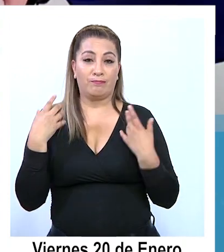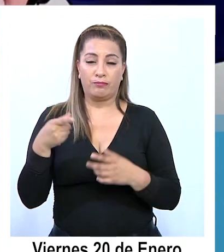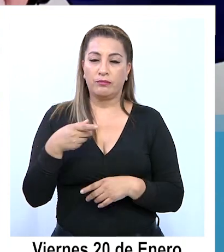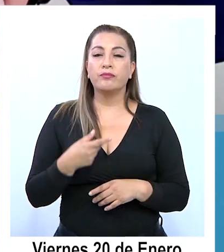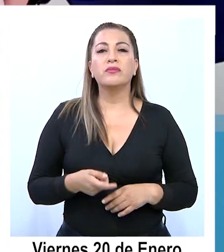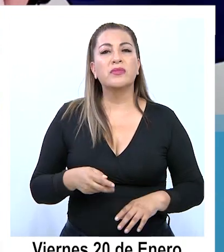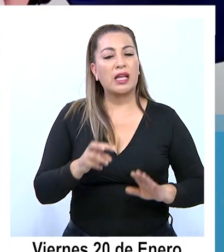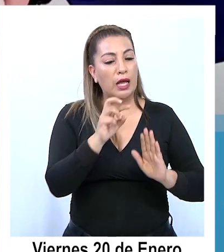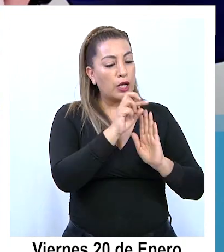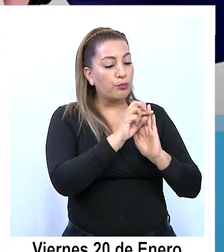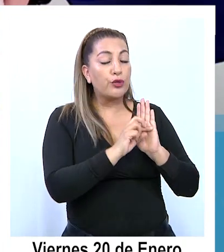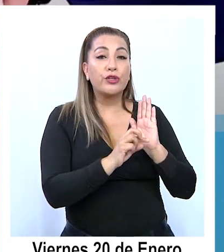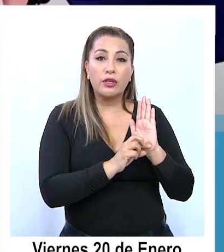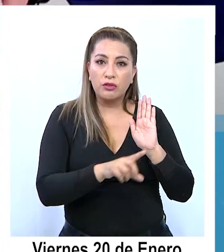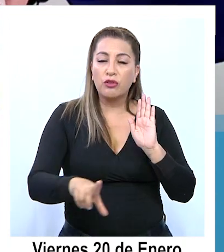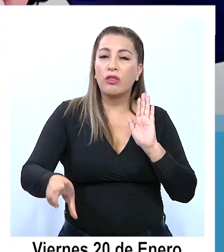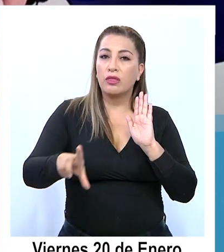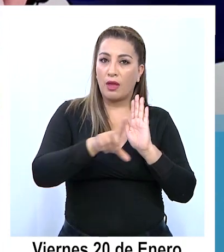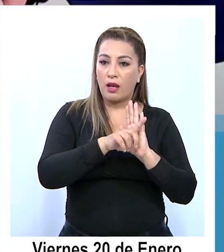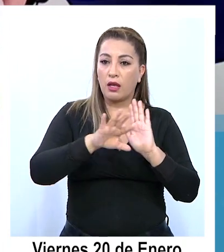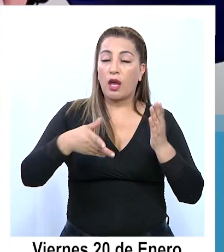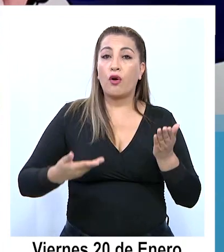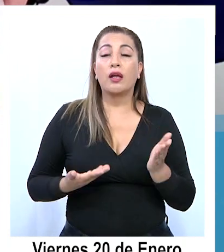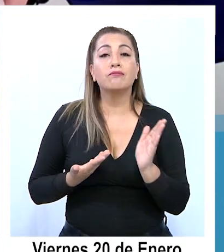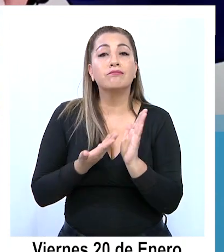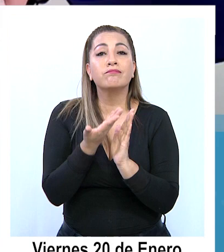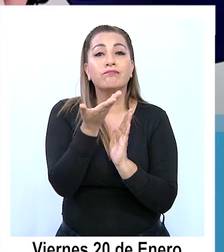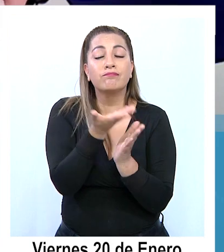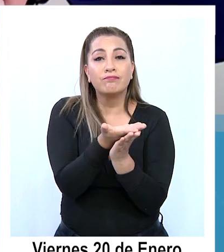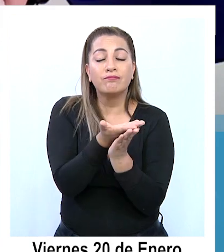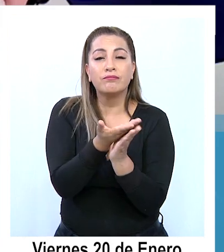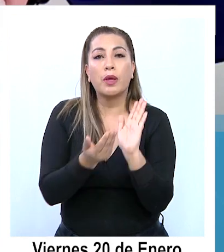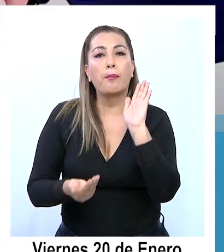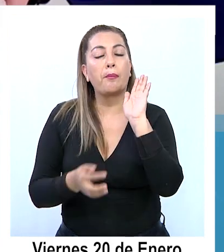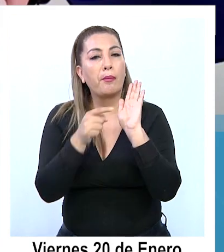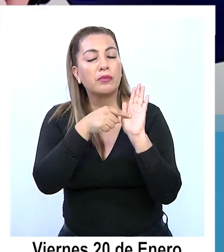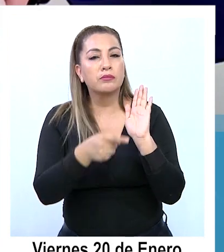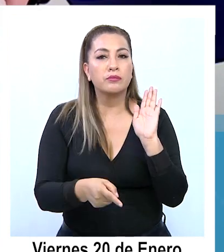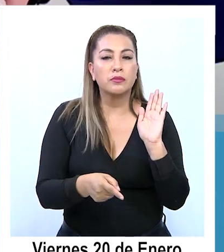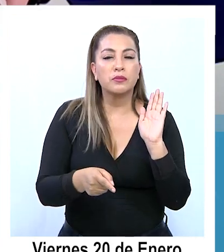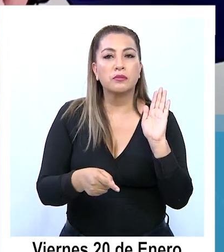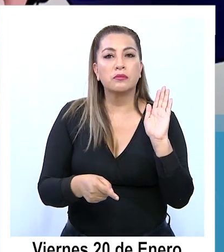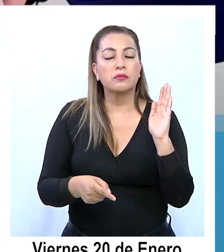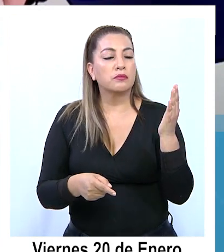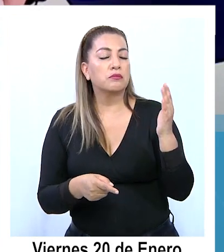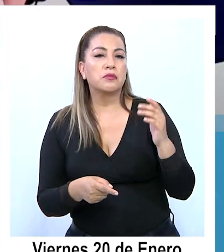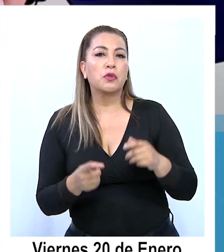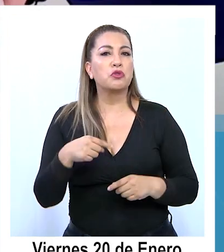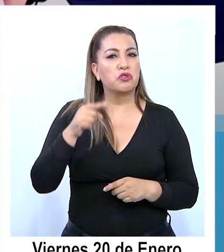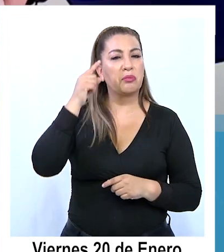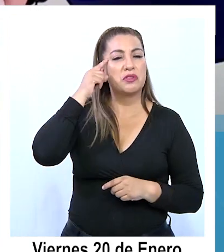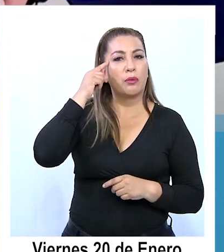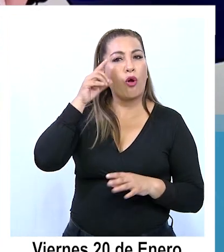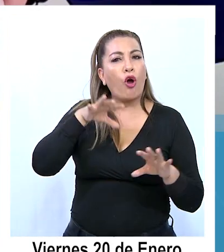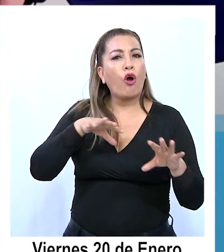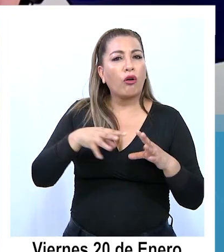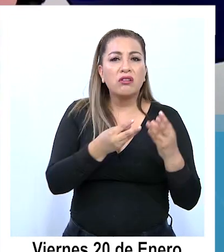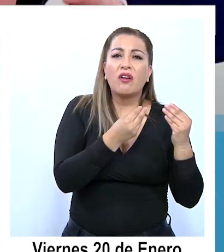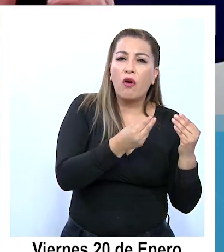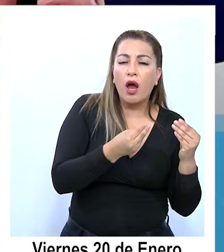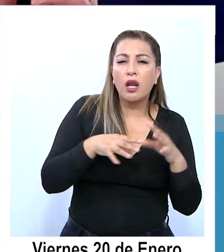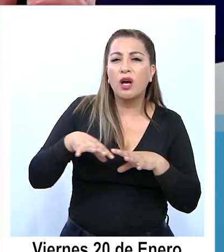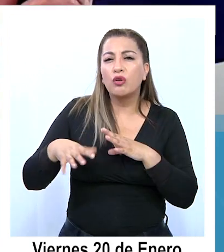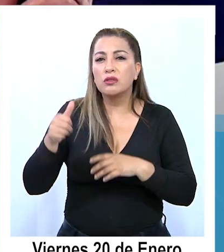El proyecto de ley que estaba presentado, uno puede, desde el punto de vista que uno lo mire, puede decir, sí, tiene cosas buenas, tiene cosas malas,